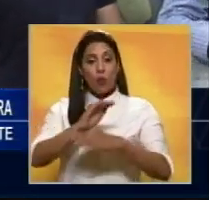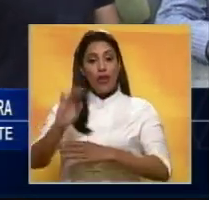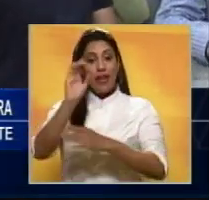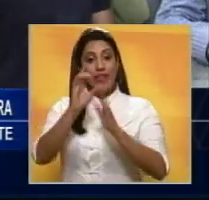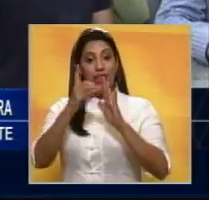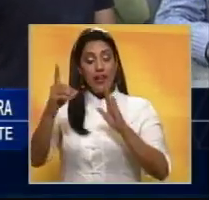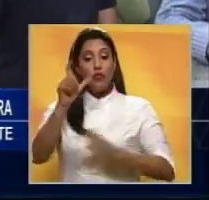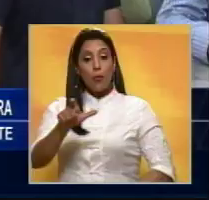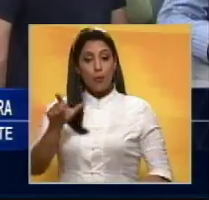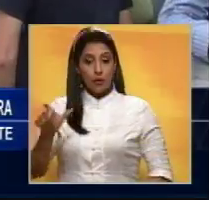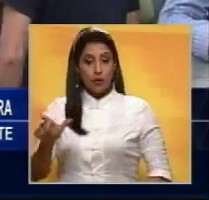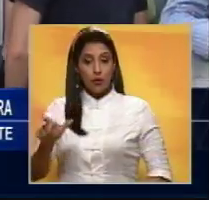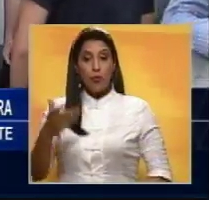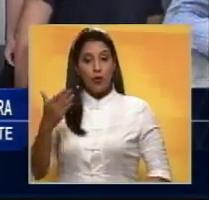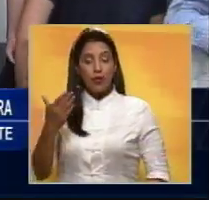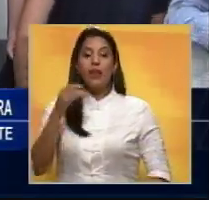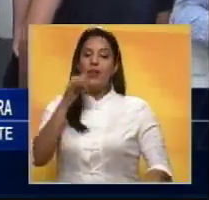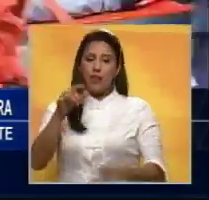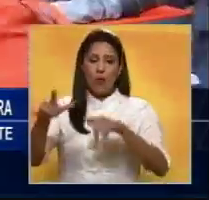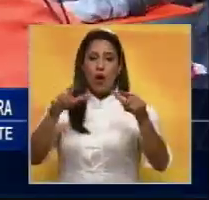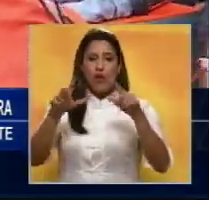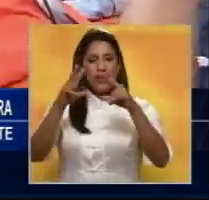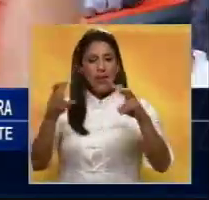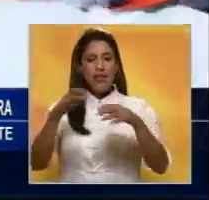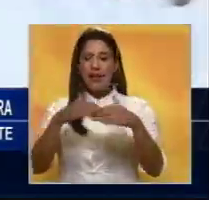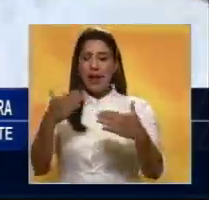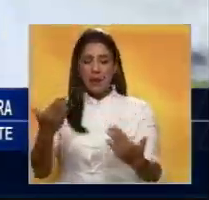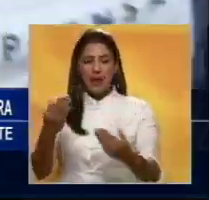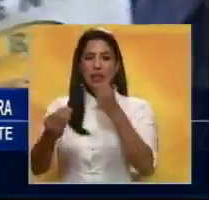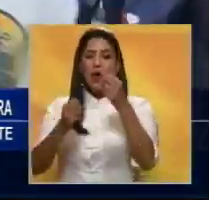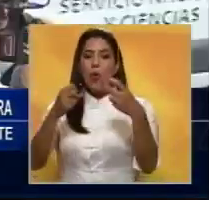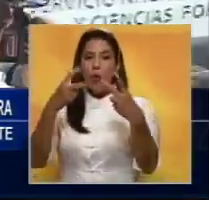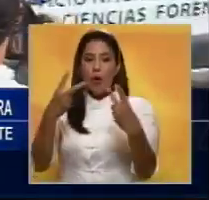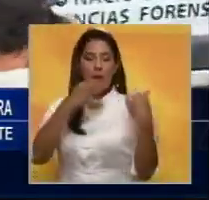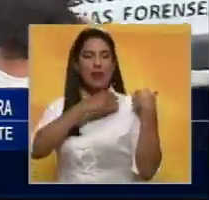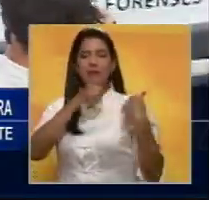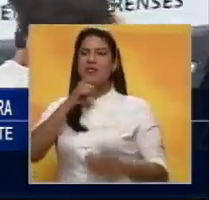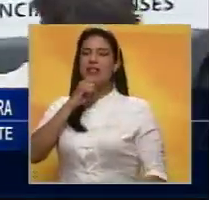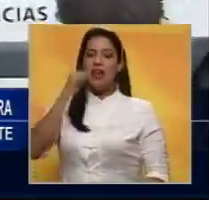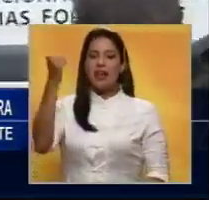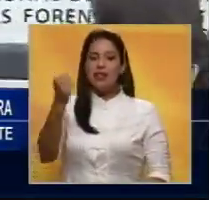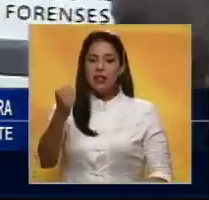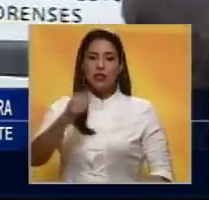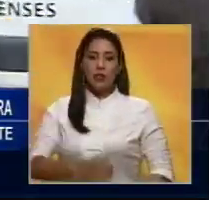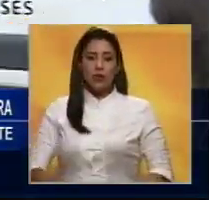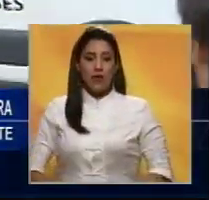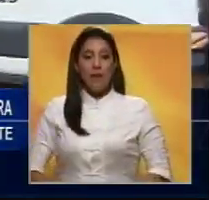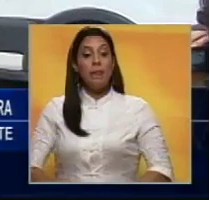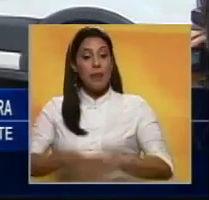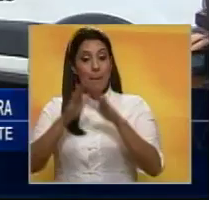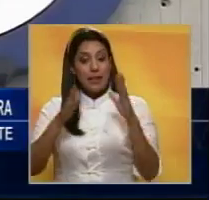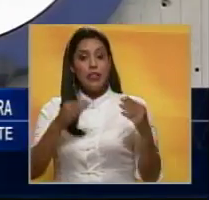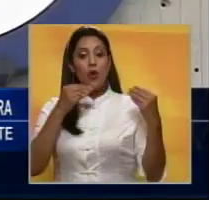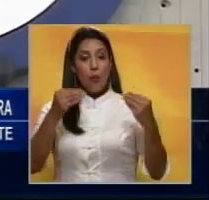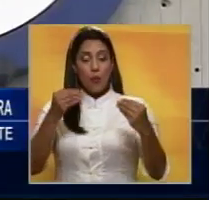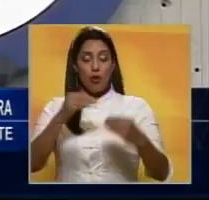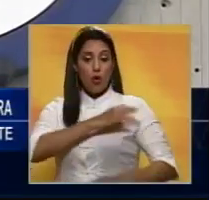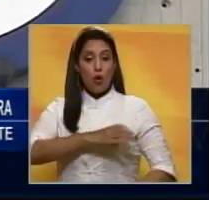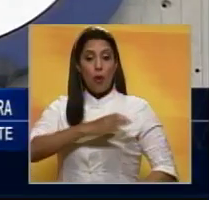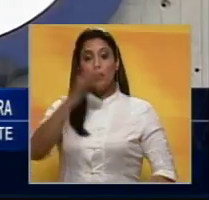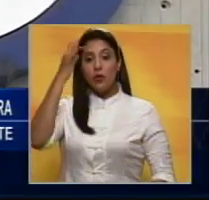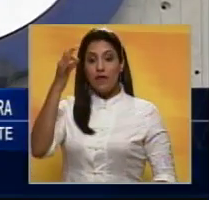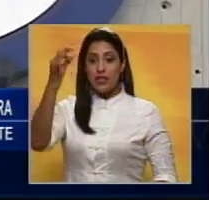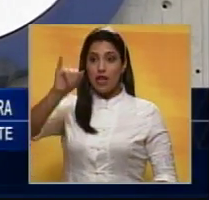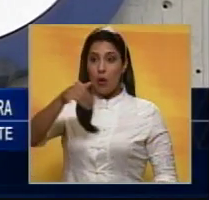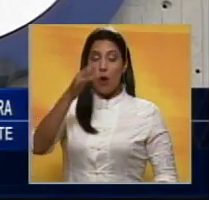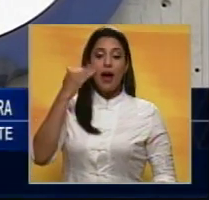derechos fundamentales, William Rojas, coordina la investigación para establecer las responsabilidades penales. El Ministerio Público comisionó al fiscal